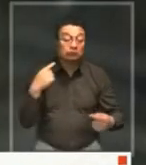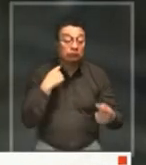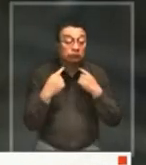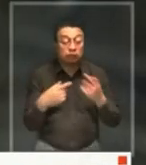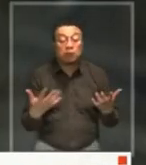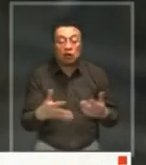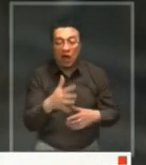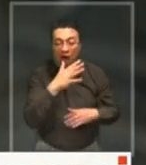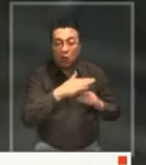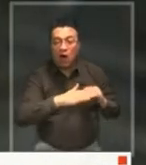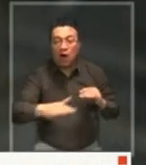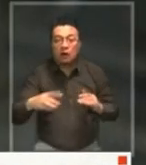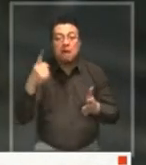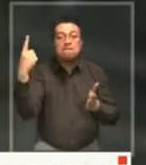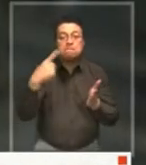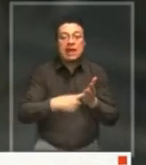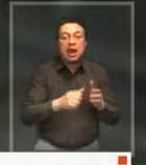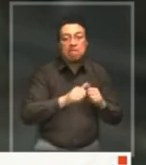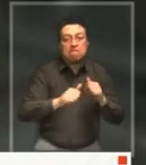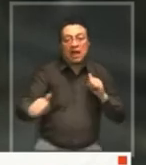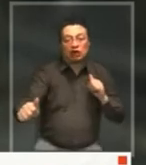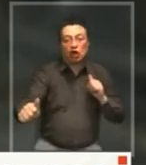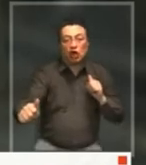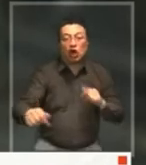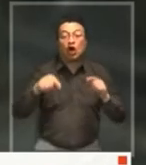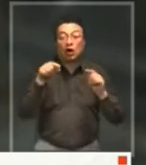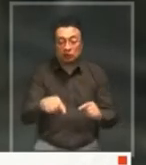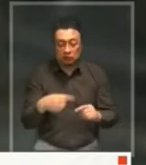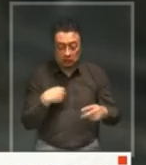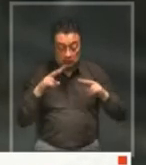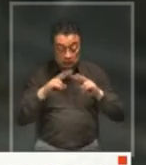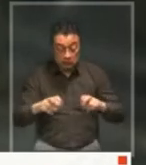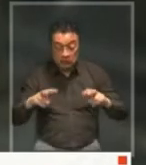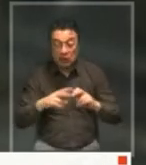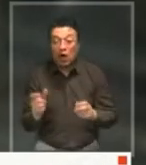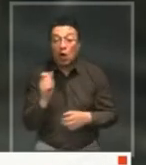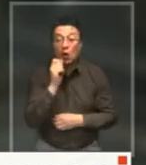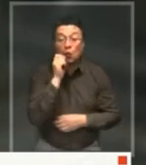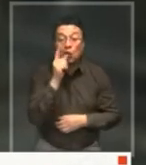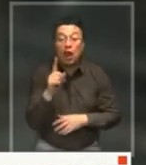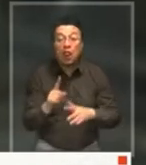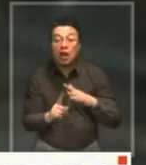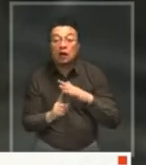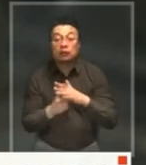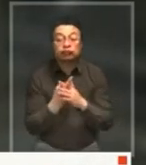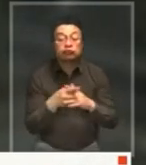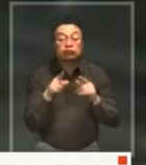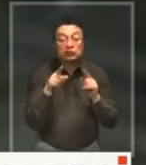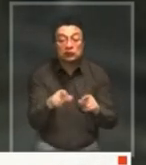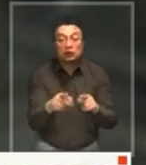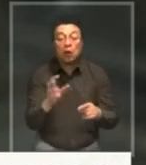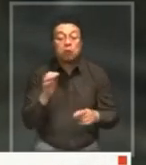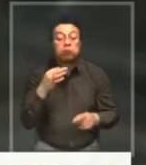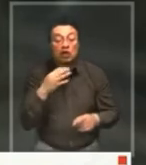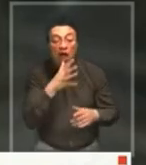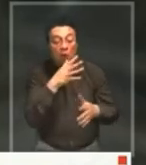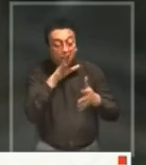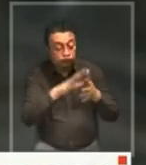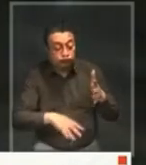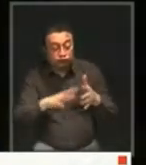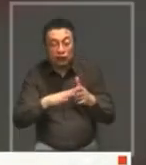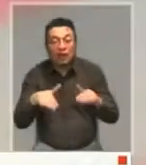de agua son 1.000 metros. En este minuto estamos analizando cuál es el origen, las causas de que esas filtraciones se dieran